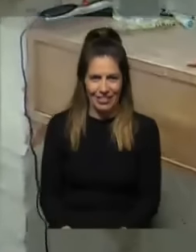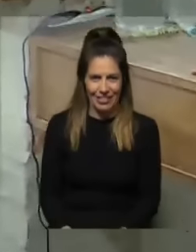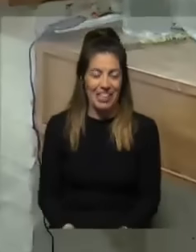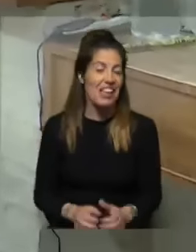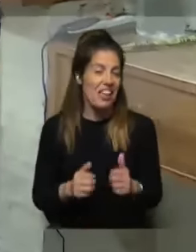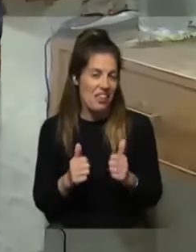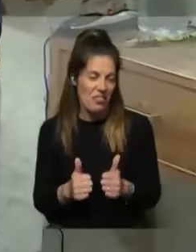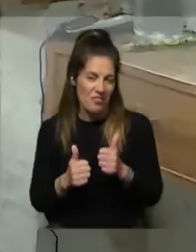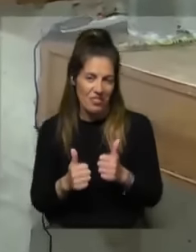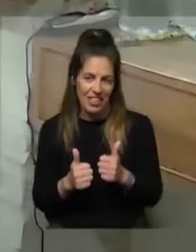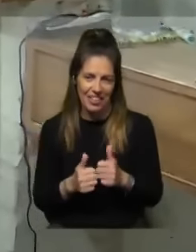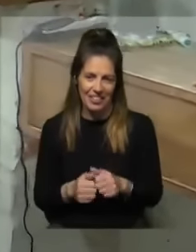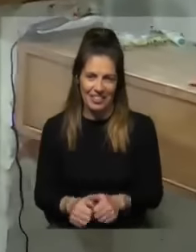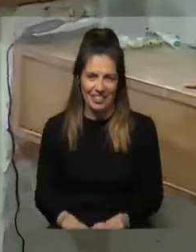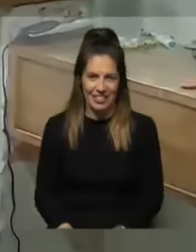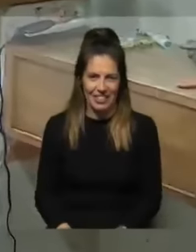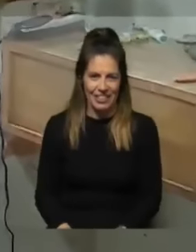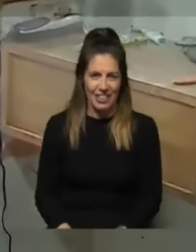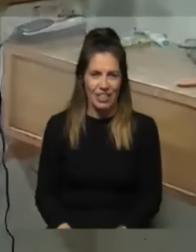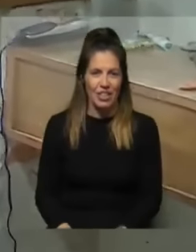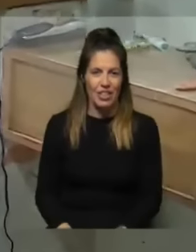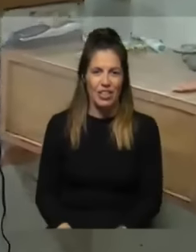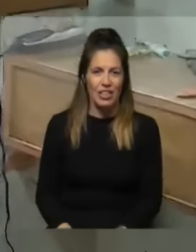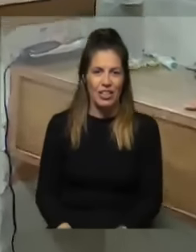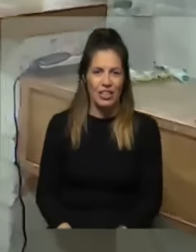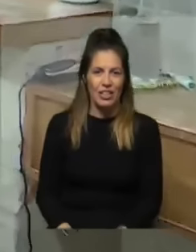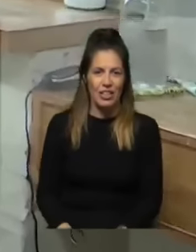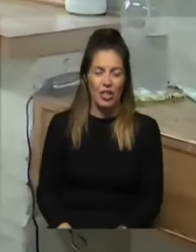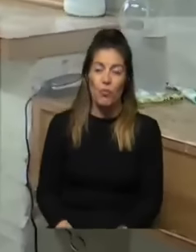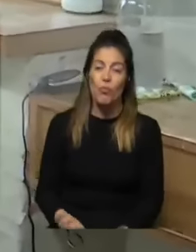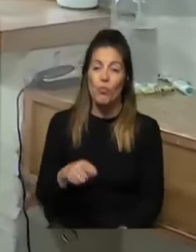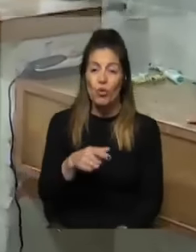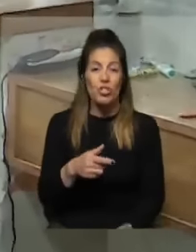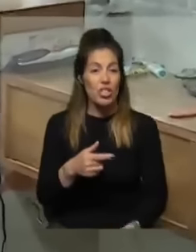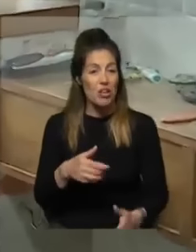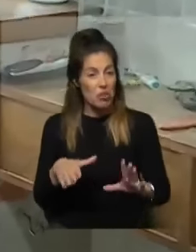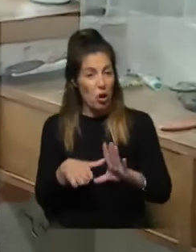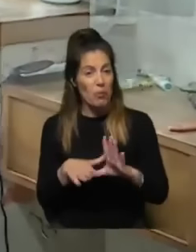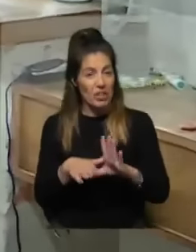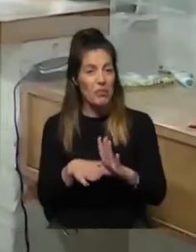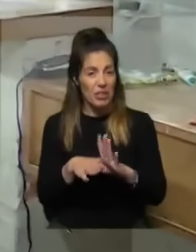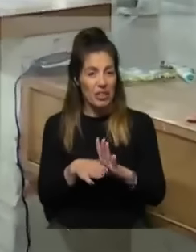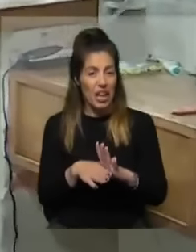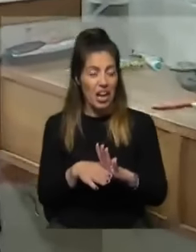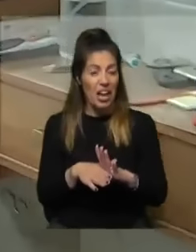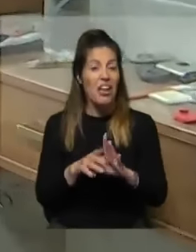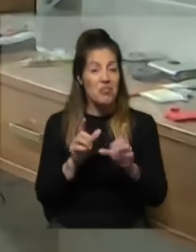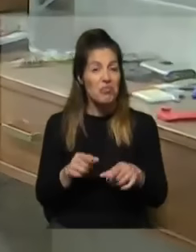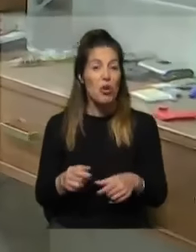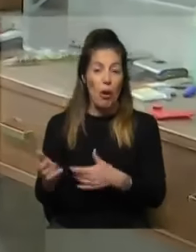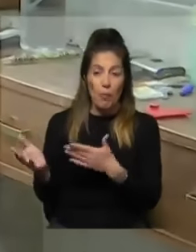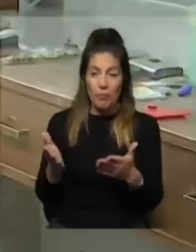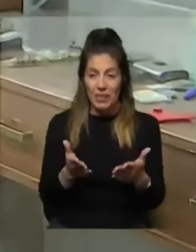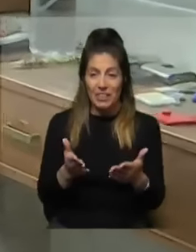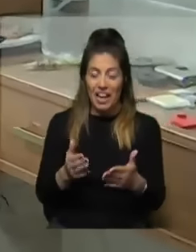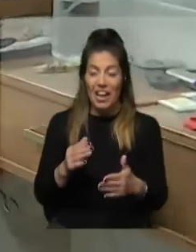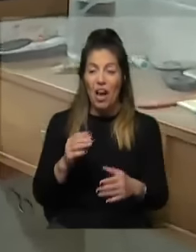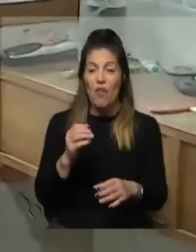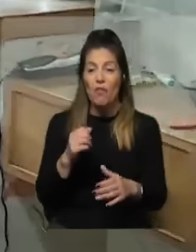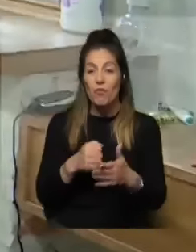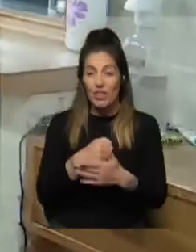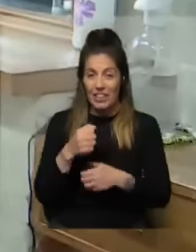Tano, ¿no? Y sí. Hay mucha compatibilidad de caracteres con el Tano en este programa. La verdad, lo vamos a invitar cualquier día de esto, Tano, a fin de año. Tenemos pensado